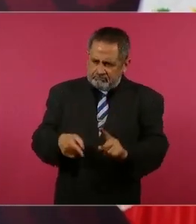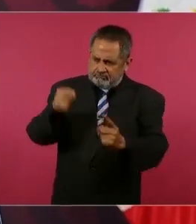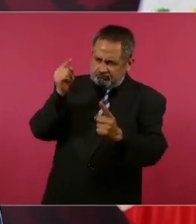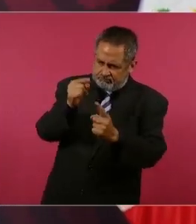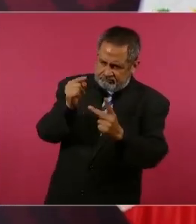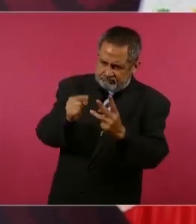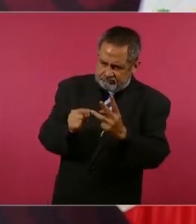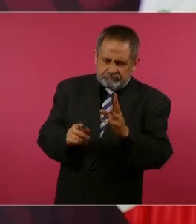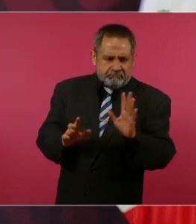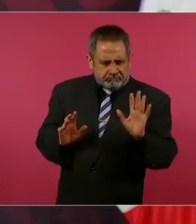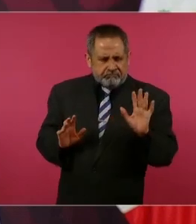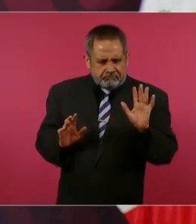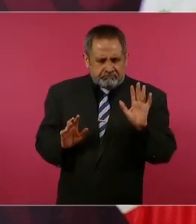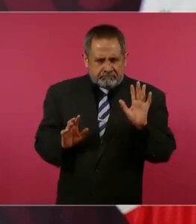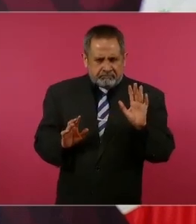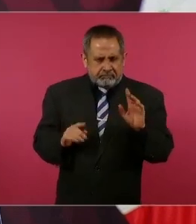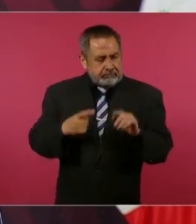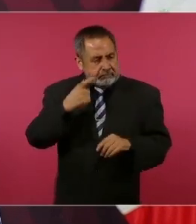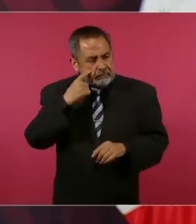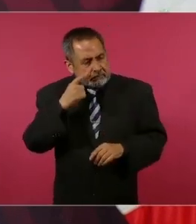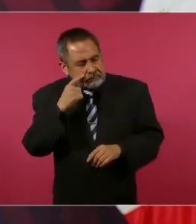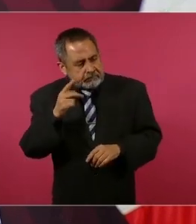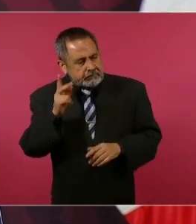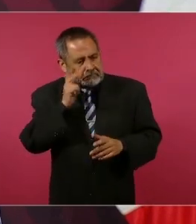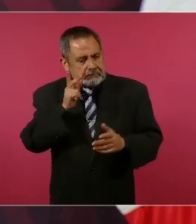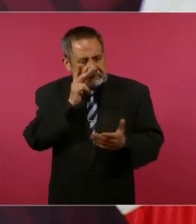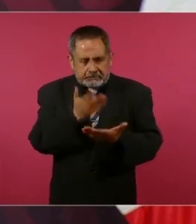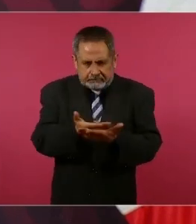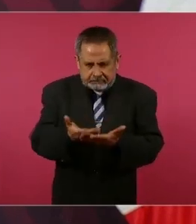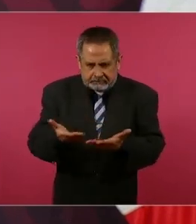puntual, probarlo,